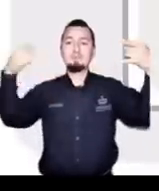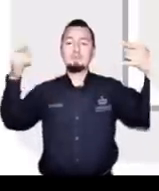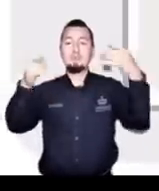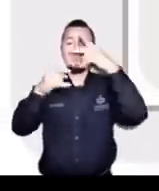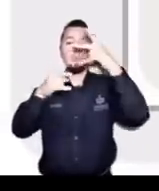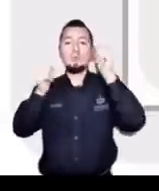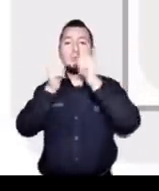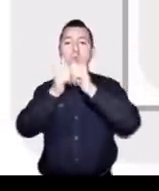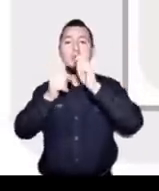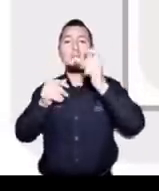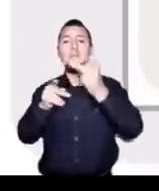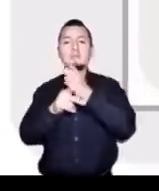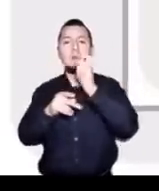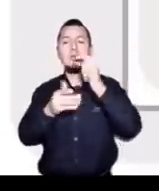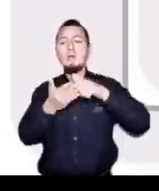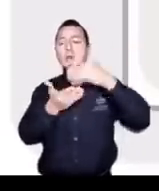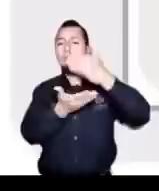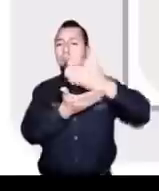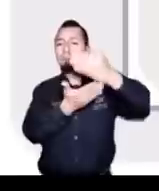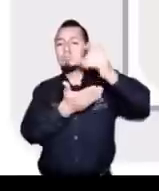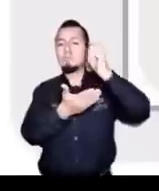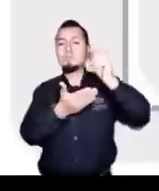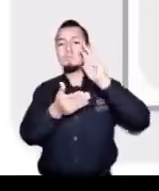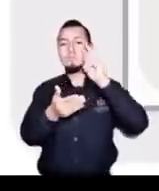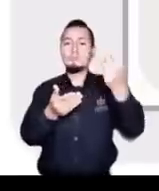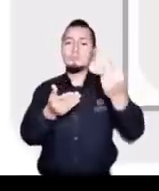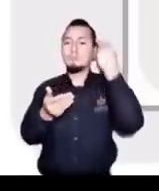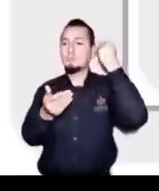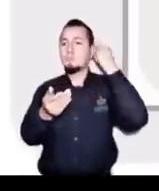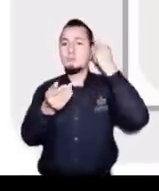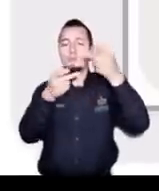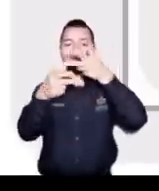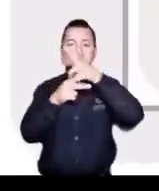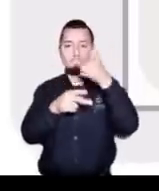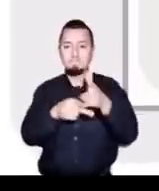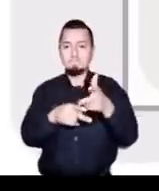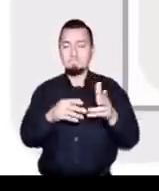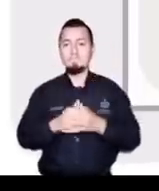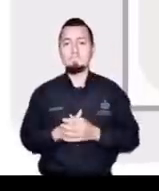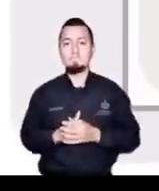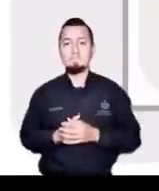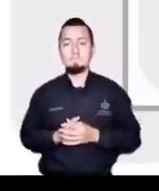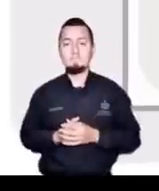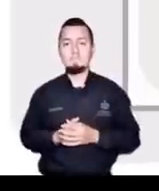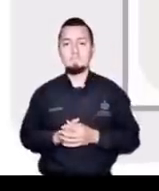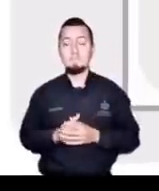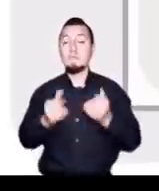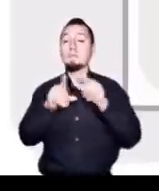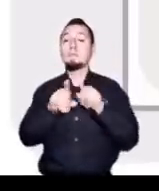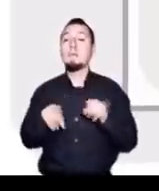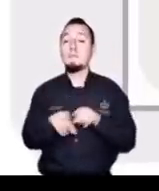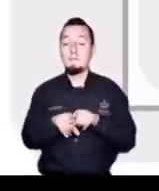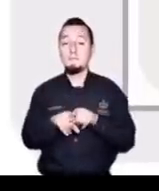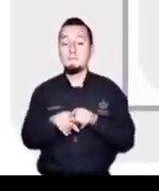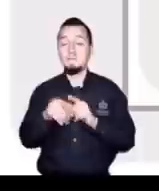salón de pasajeros, donde van los usuarios. Bien, por seguridad. También me voy a permitir presentar